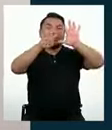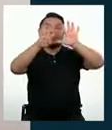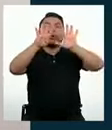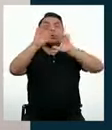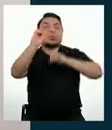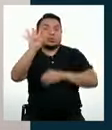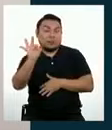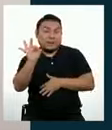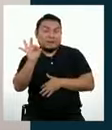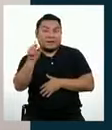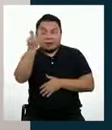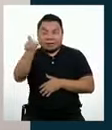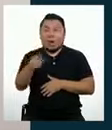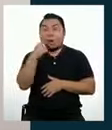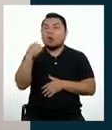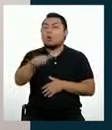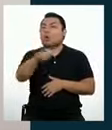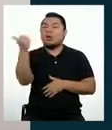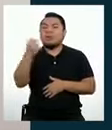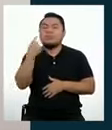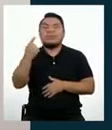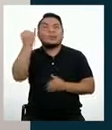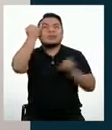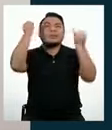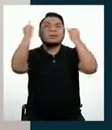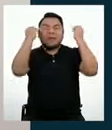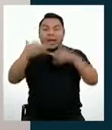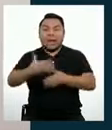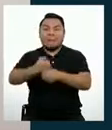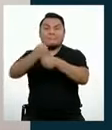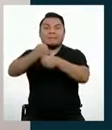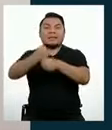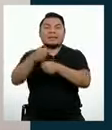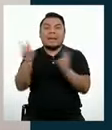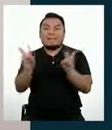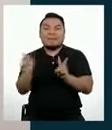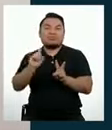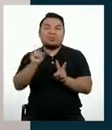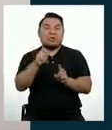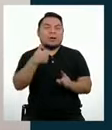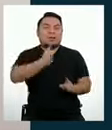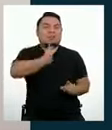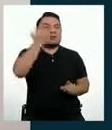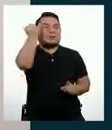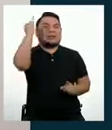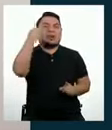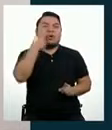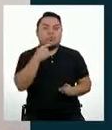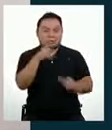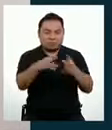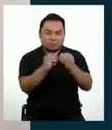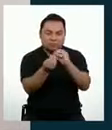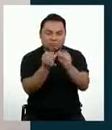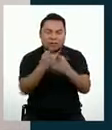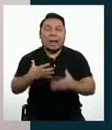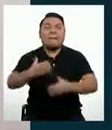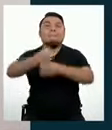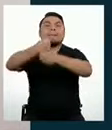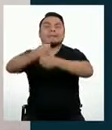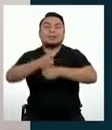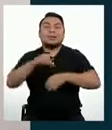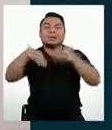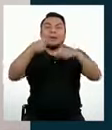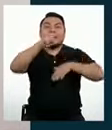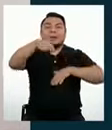Leo Baekeland inventó el primer plástico sintético, es decir, hecho por el hombre. Luego, en